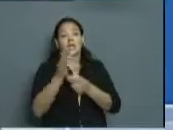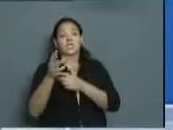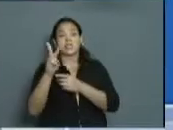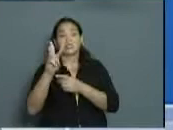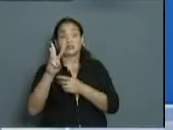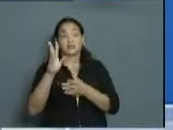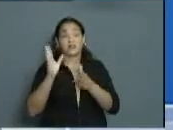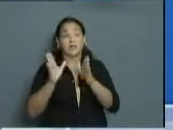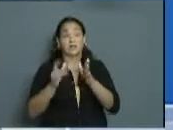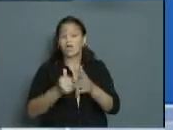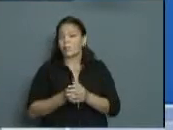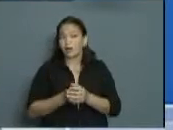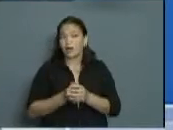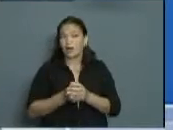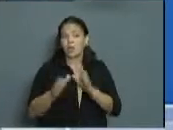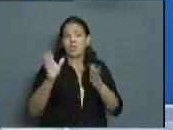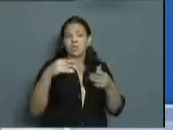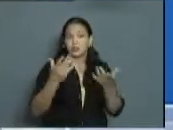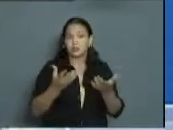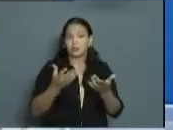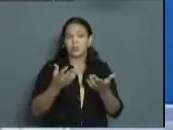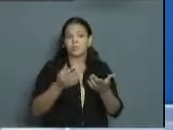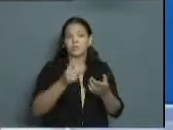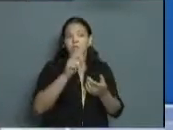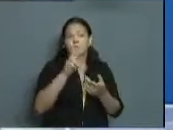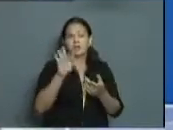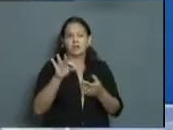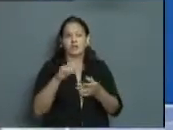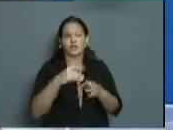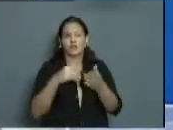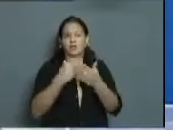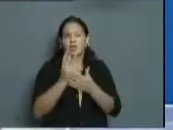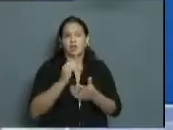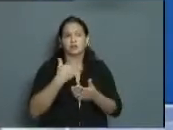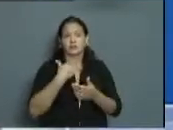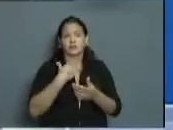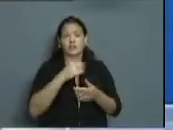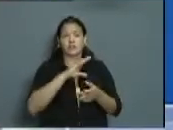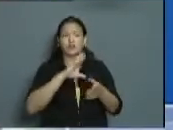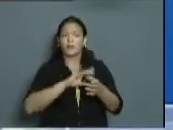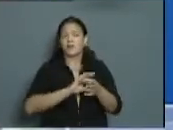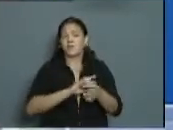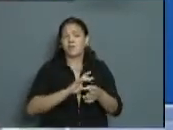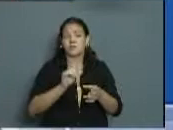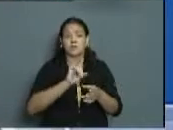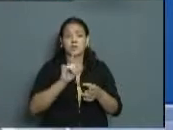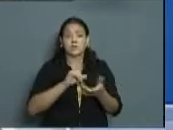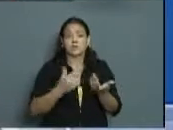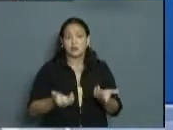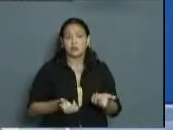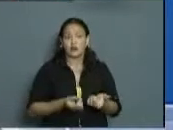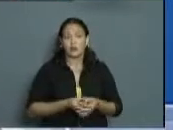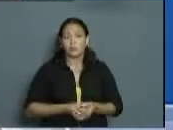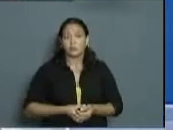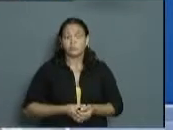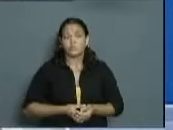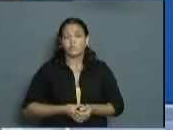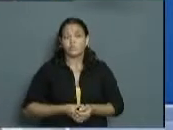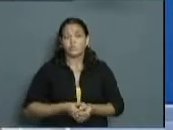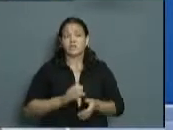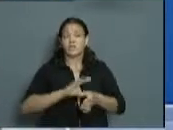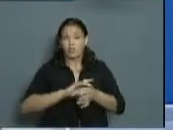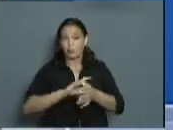tenemos de segunda para tercera hasta 28 días en lo que es un esquema normal si yo no me enfermo. Pero si me enfermo y